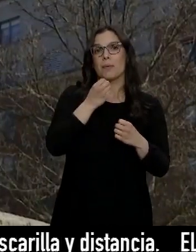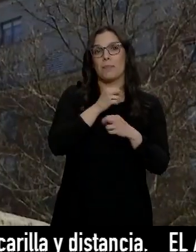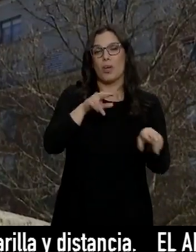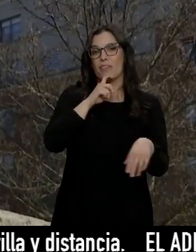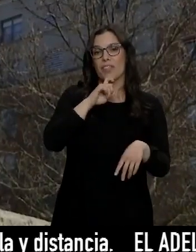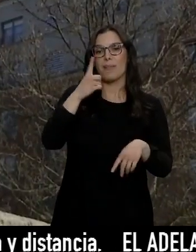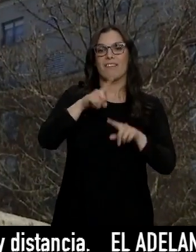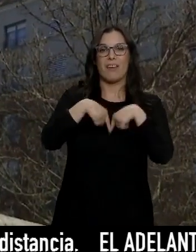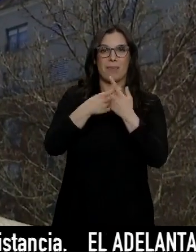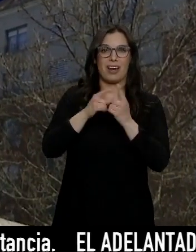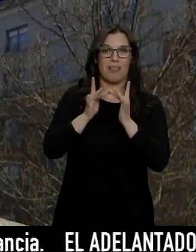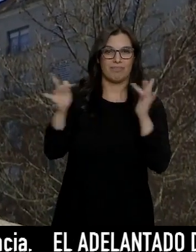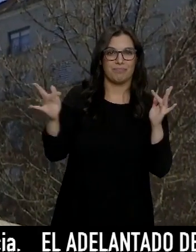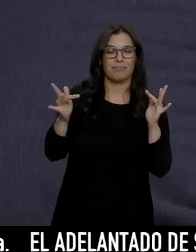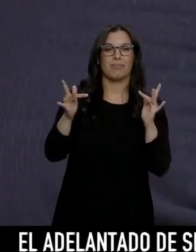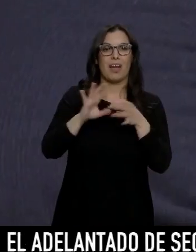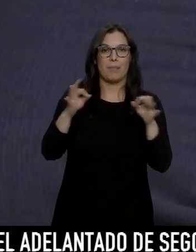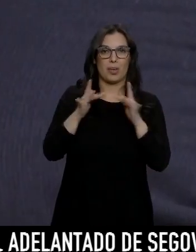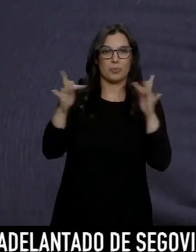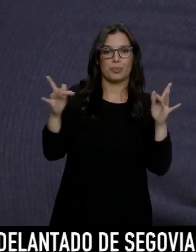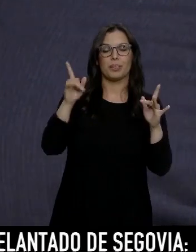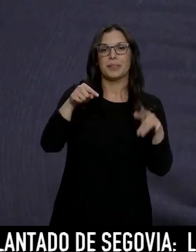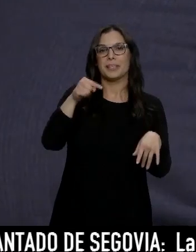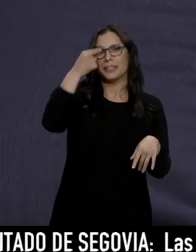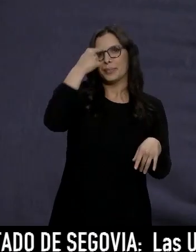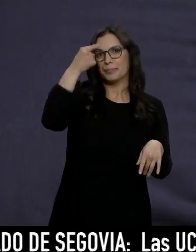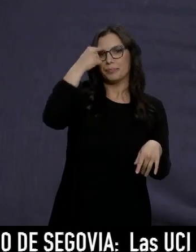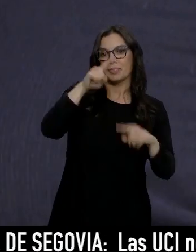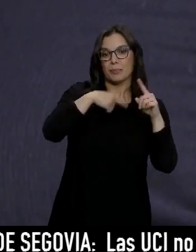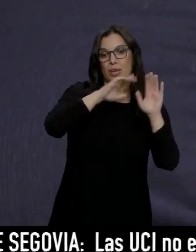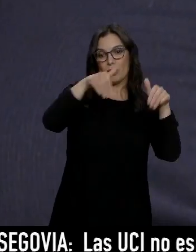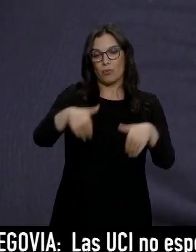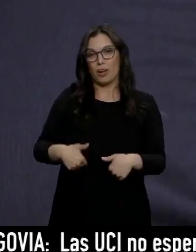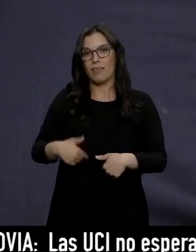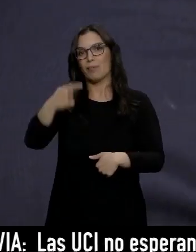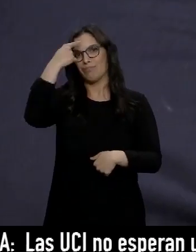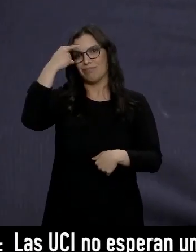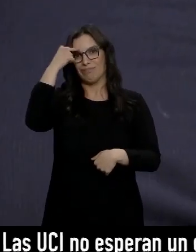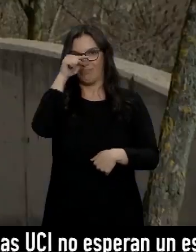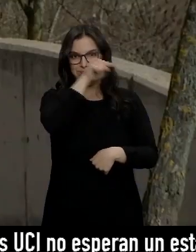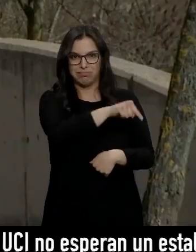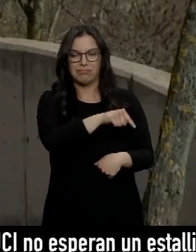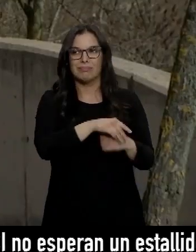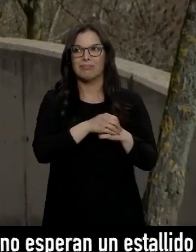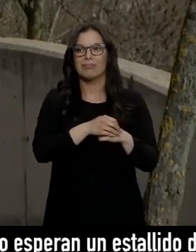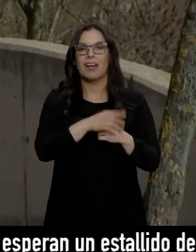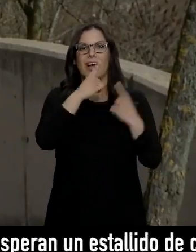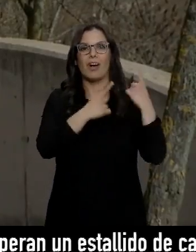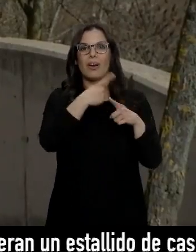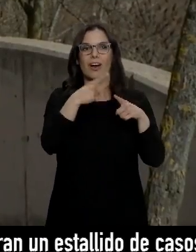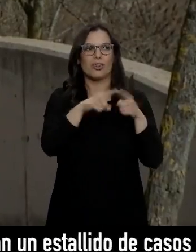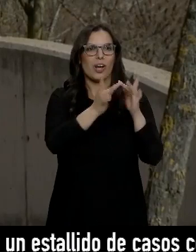amigos. Sensaciones agridulces y carencias que vuelven a doler cuando se regresa. Eché de menos por ciertas cosas